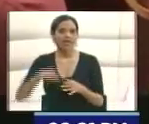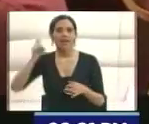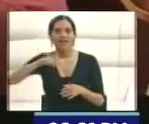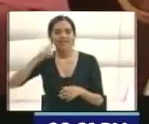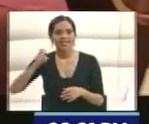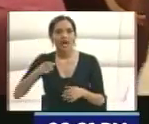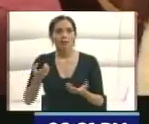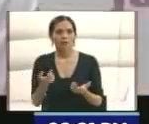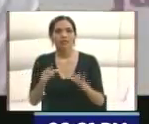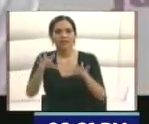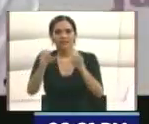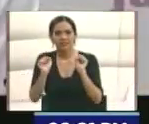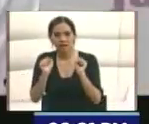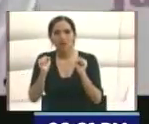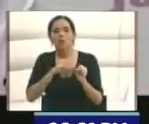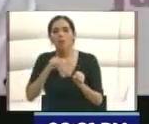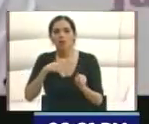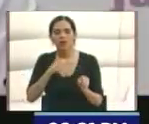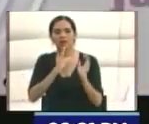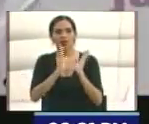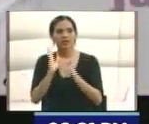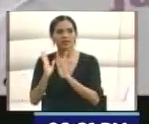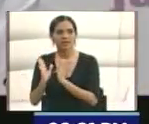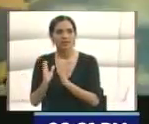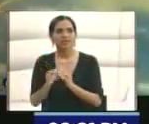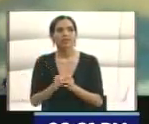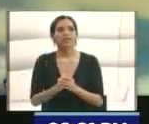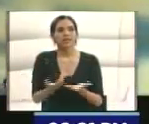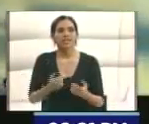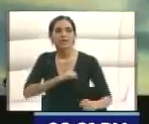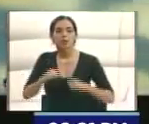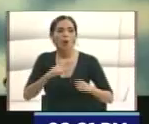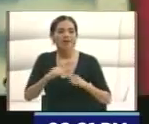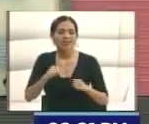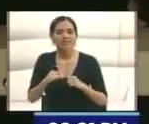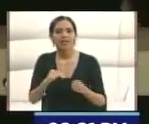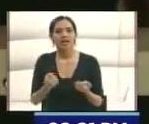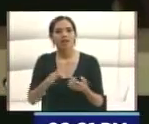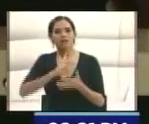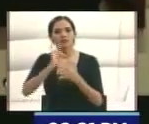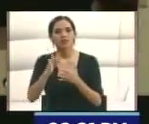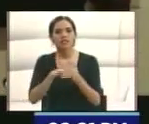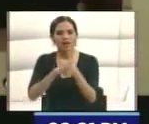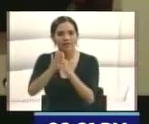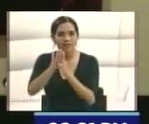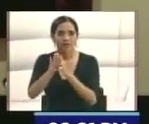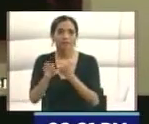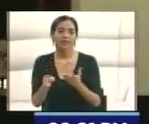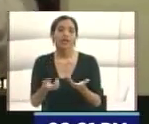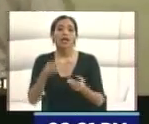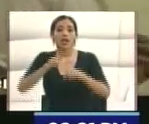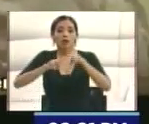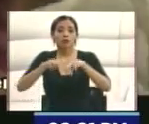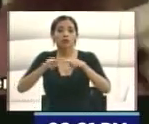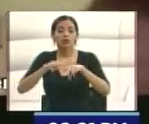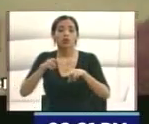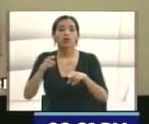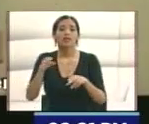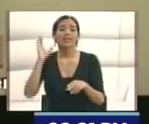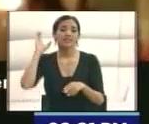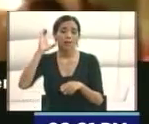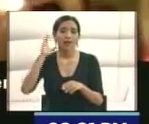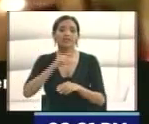captado por nuestra organización y se organice y se moviliza en función de avanzar en este caso de la construcción de esta patria potencia